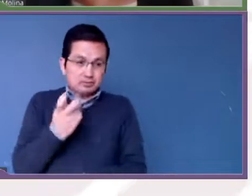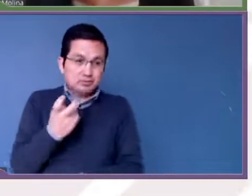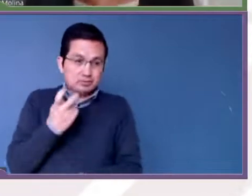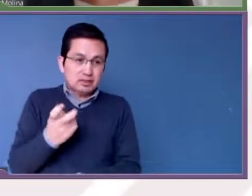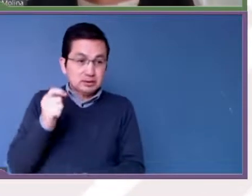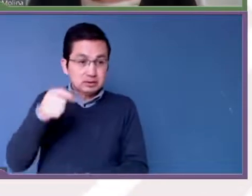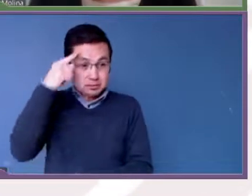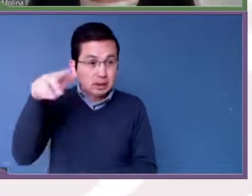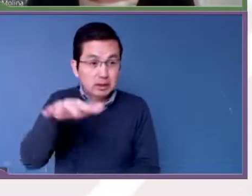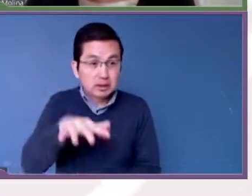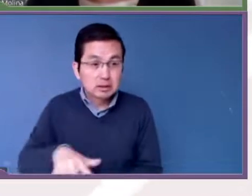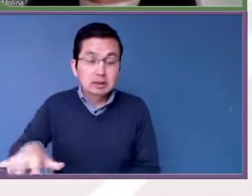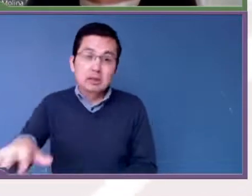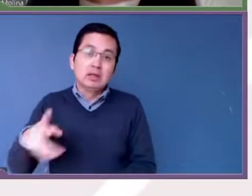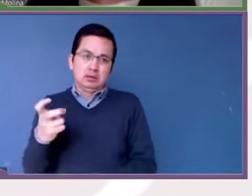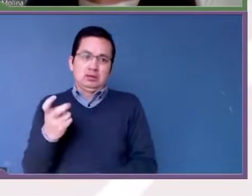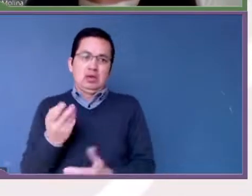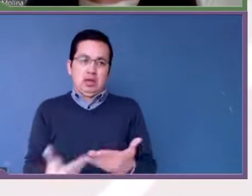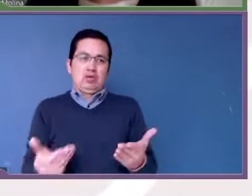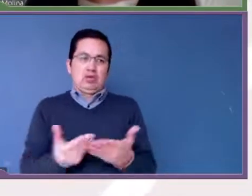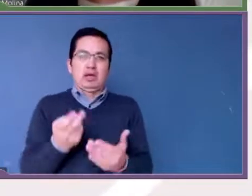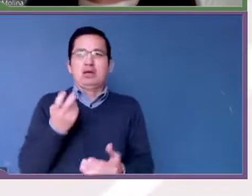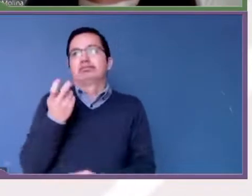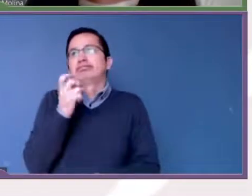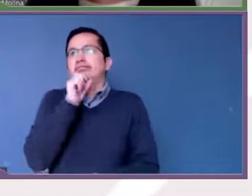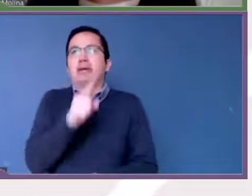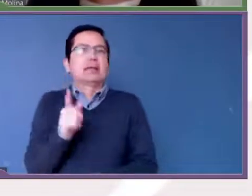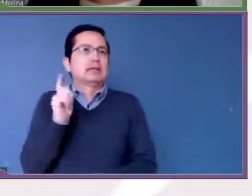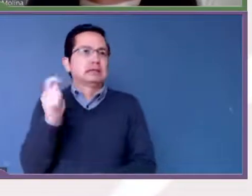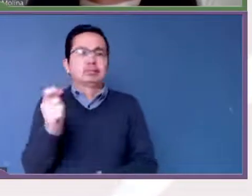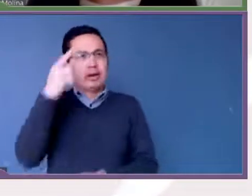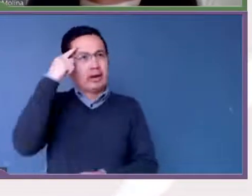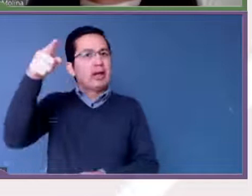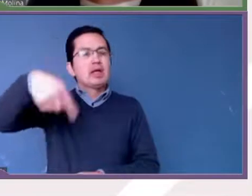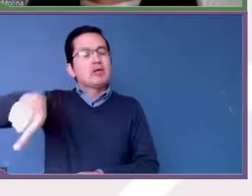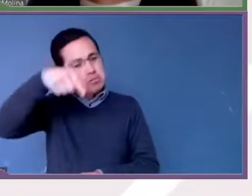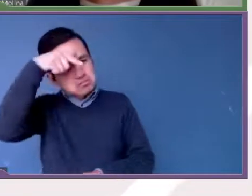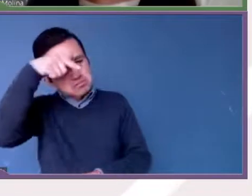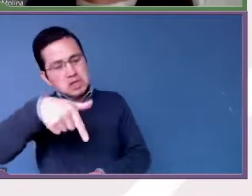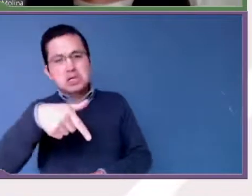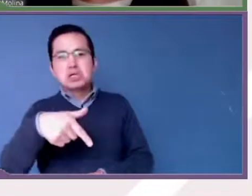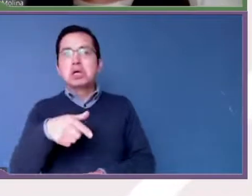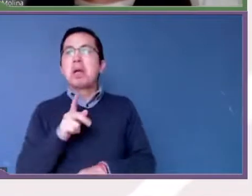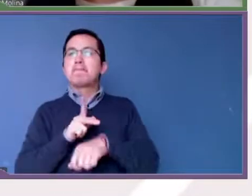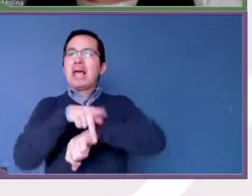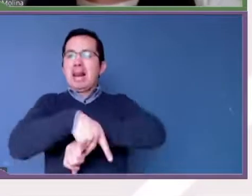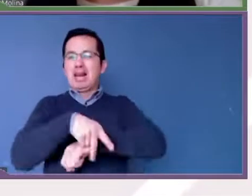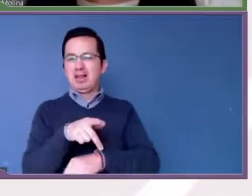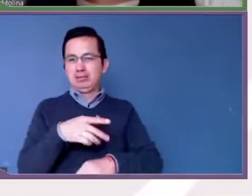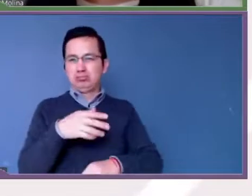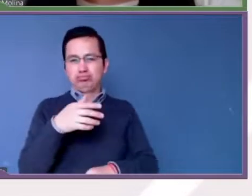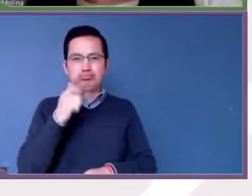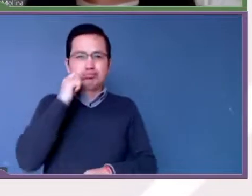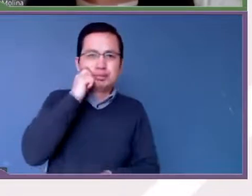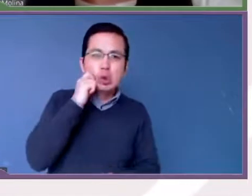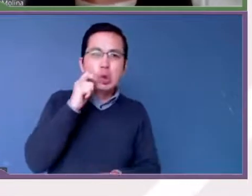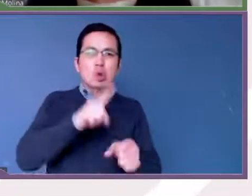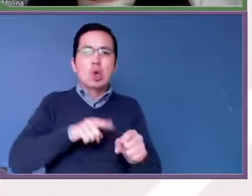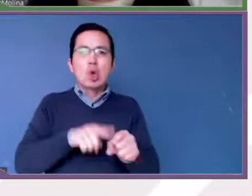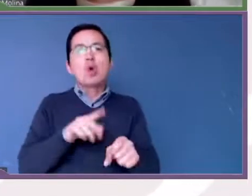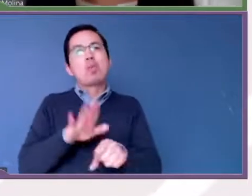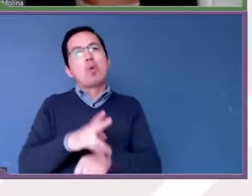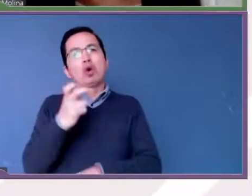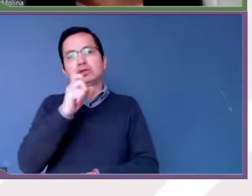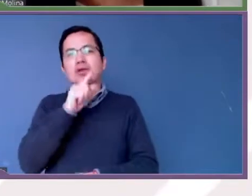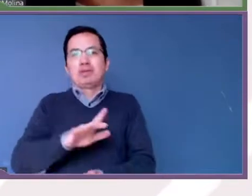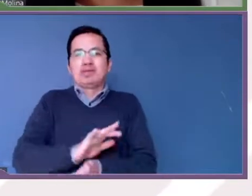puertos, digamos, el tema obviamente del color de la piel que apunta al discurso que ha sido muy importante que se haga